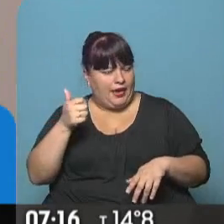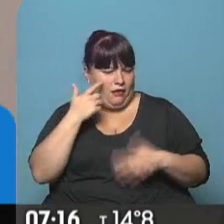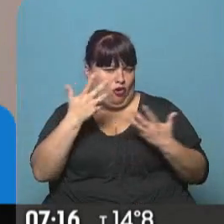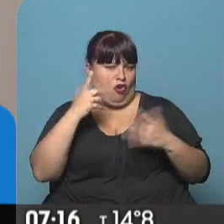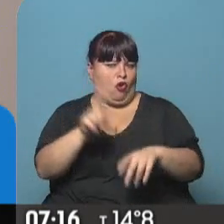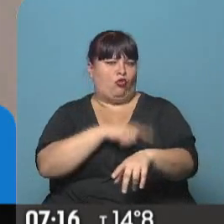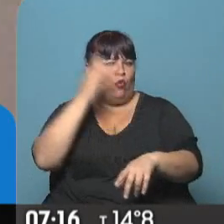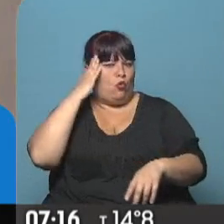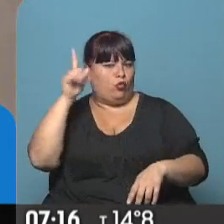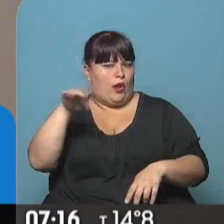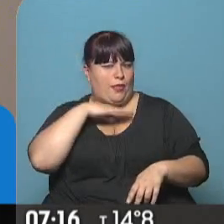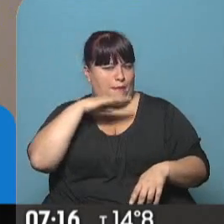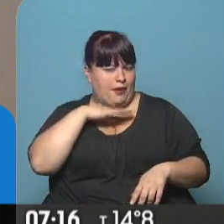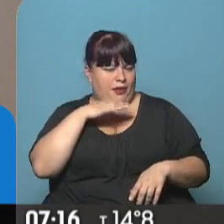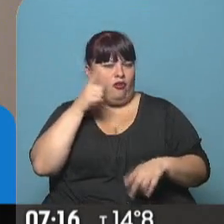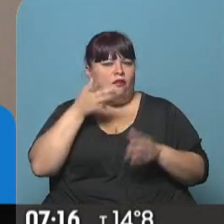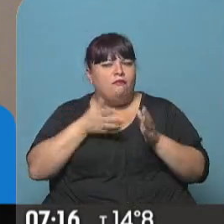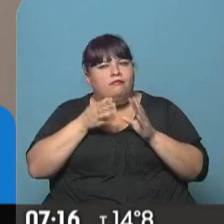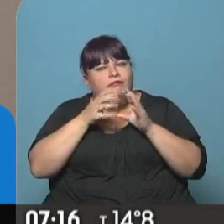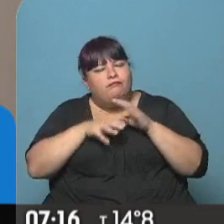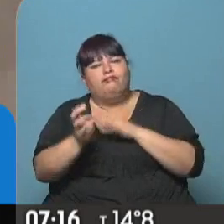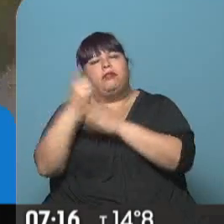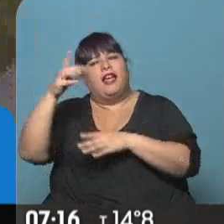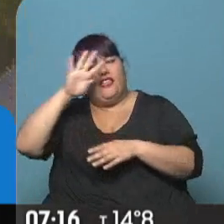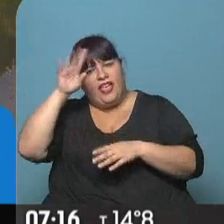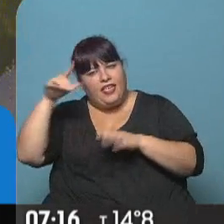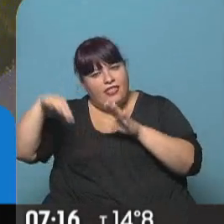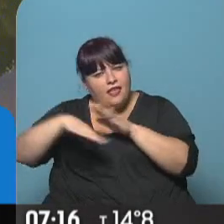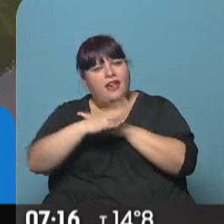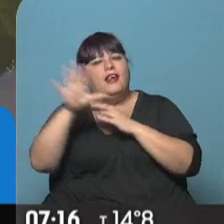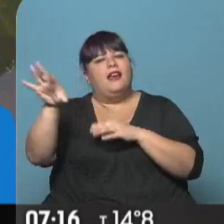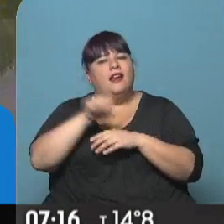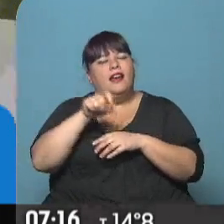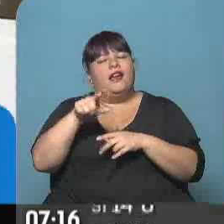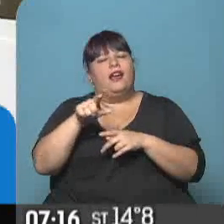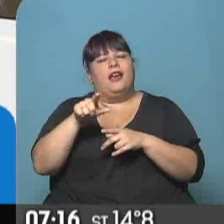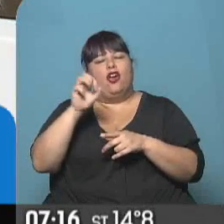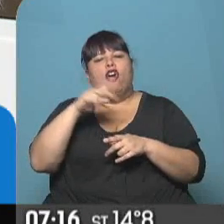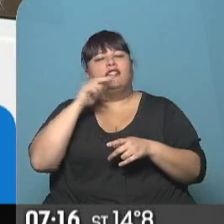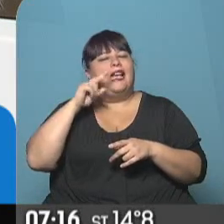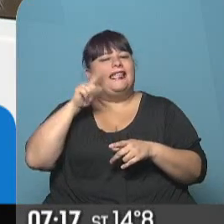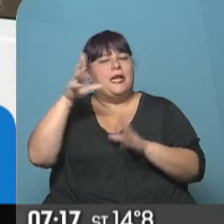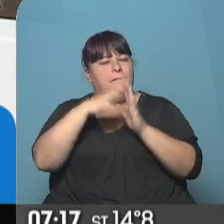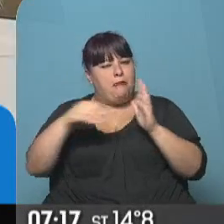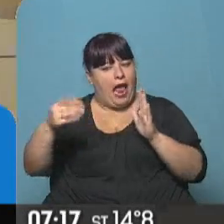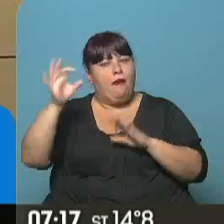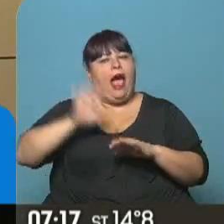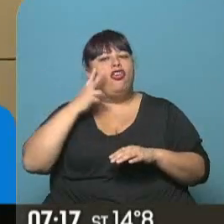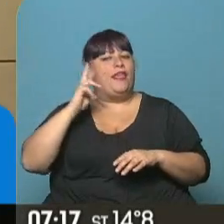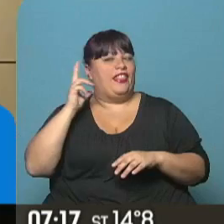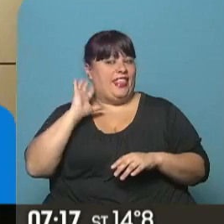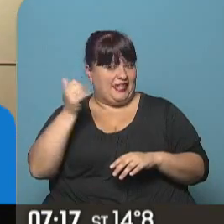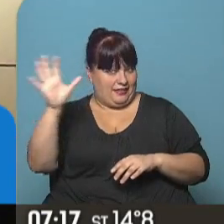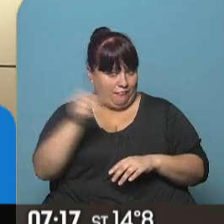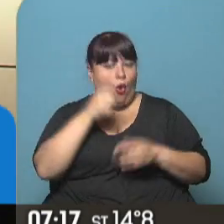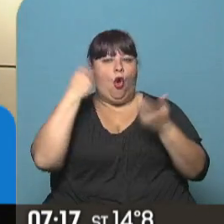de la tradición cultural mexicana de raíces indigenistas y que fuera adquirido por la colección de Constantini del MALBA en el año 2016 y que